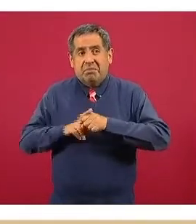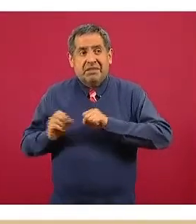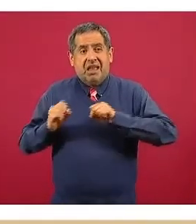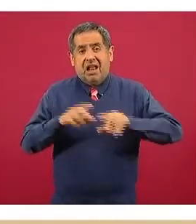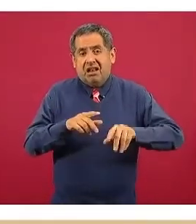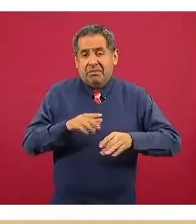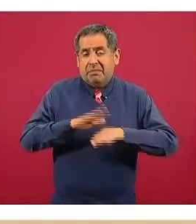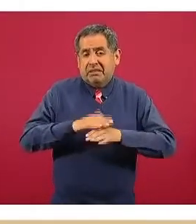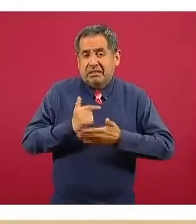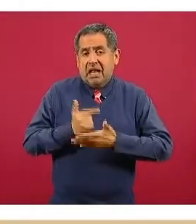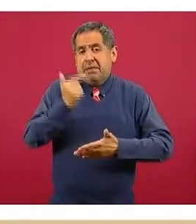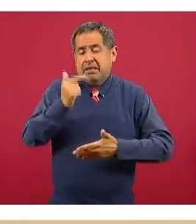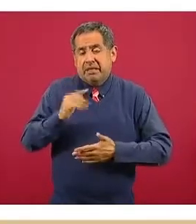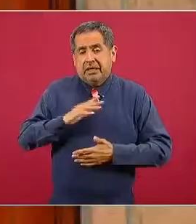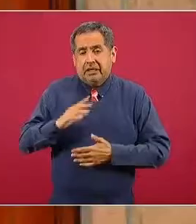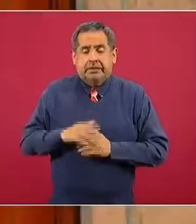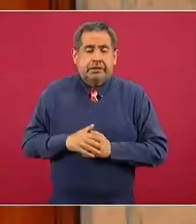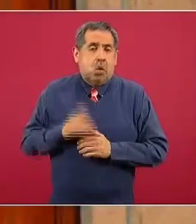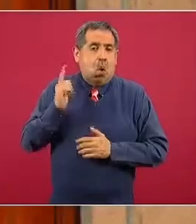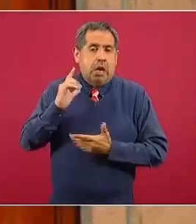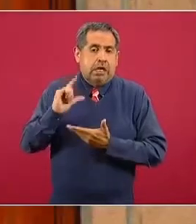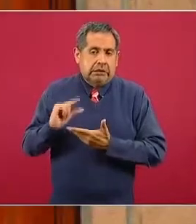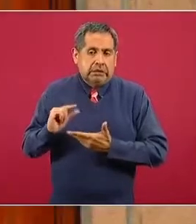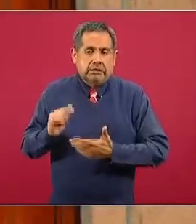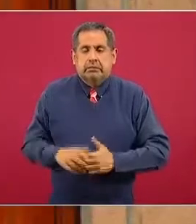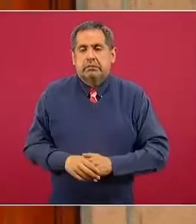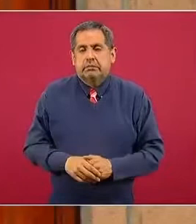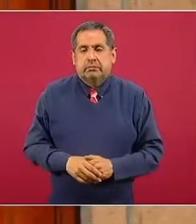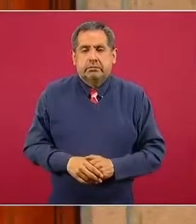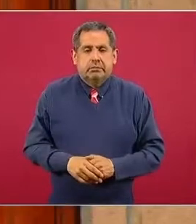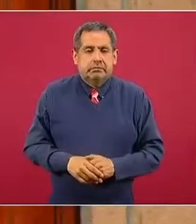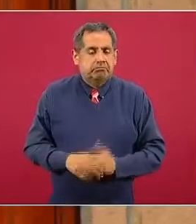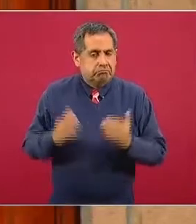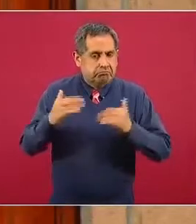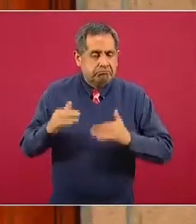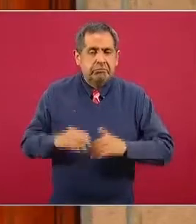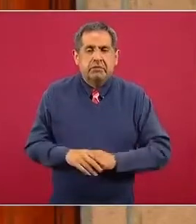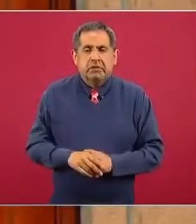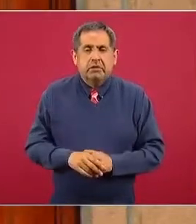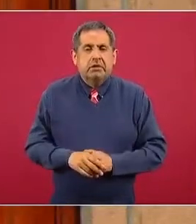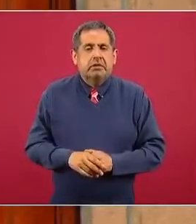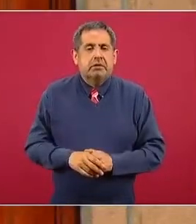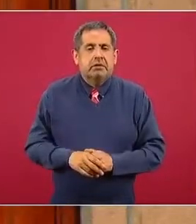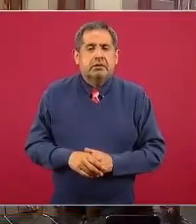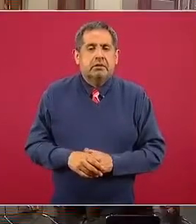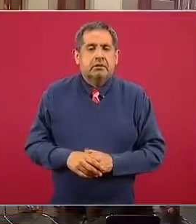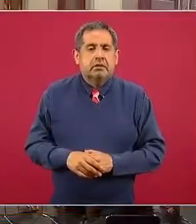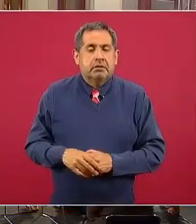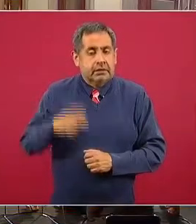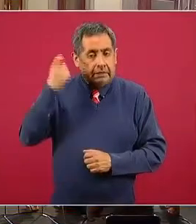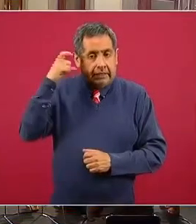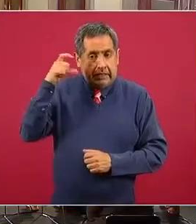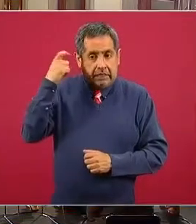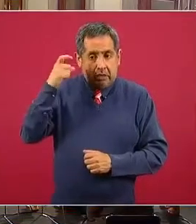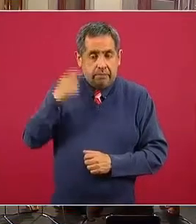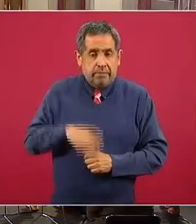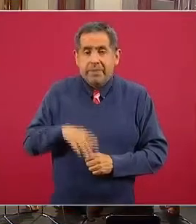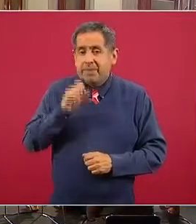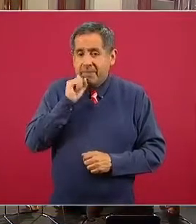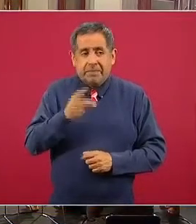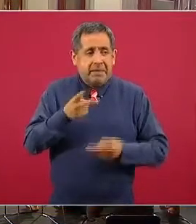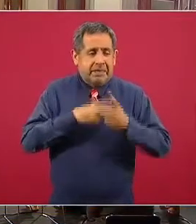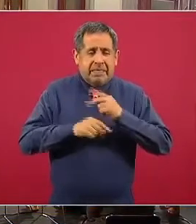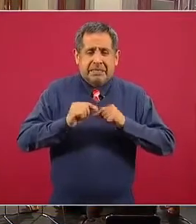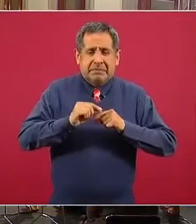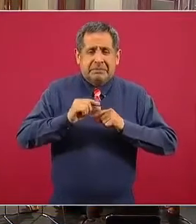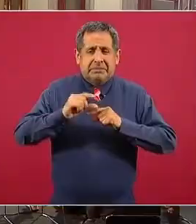Aquí lo importante es que la tendencia empiece a disminuir. Veamos el siguiente estado. Querétaro, también un incremento en